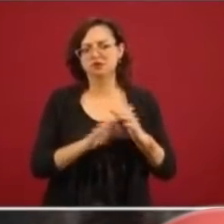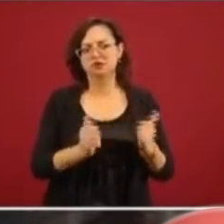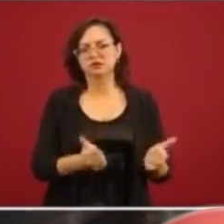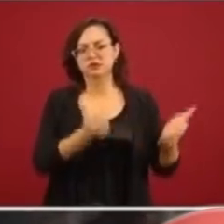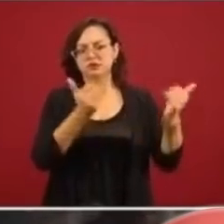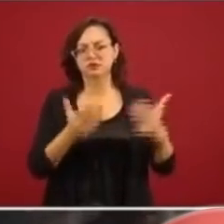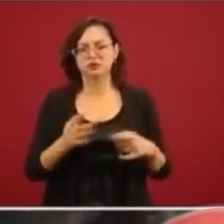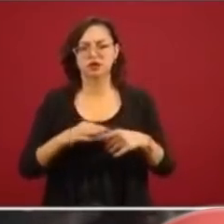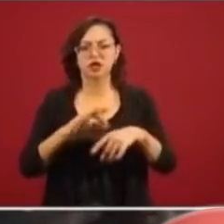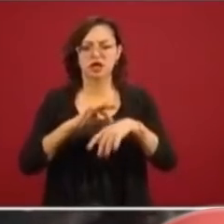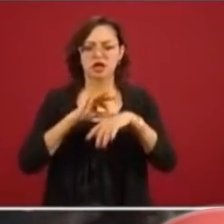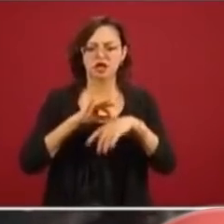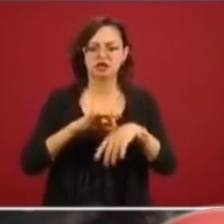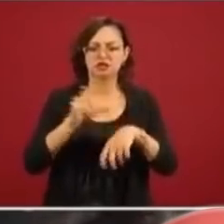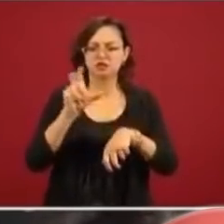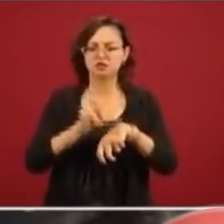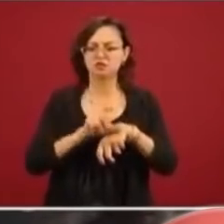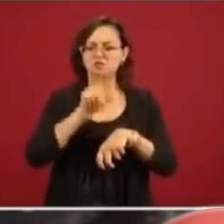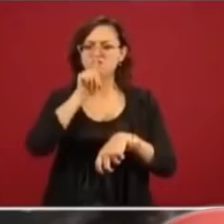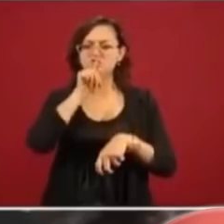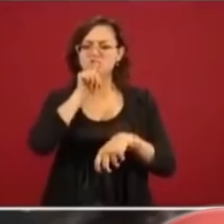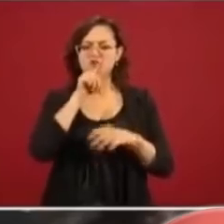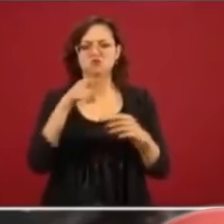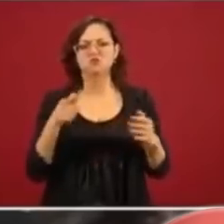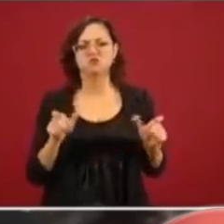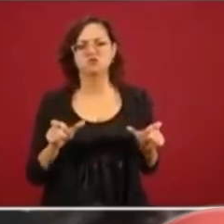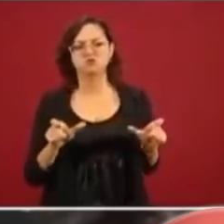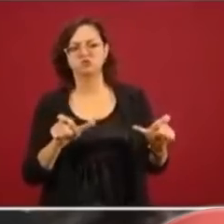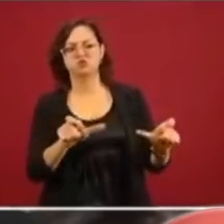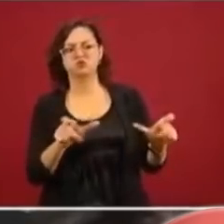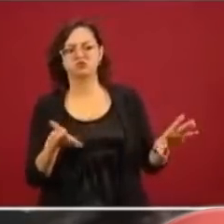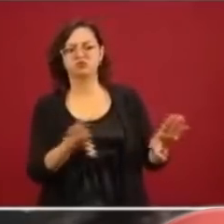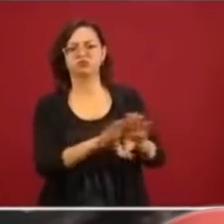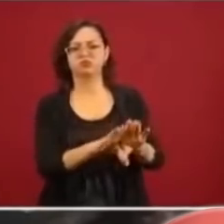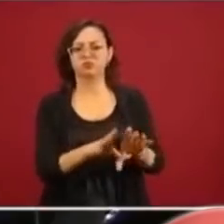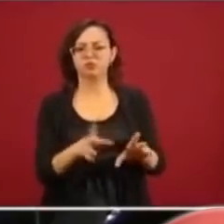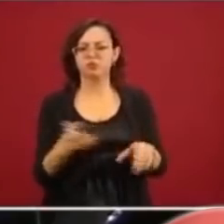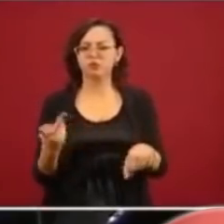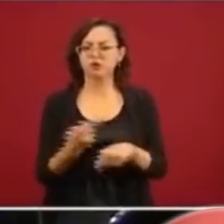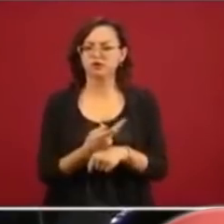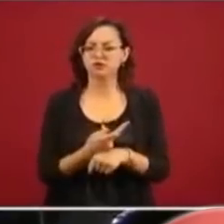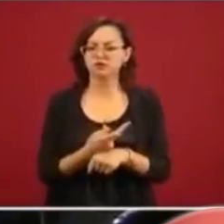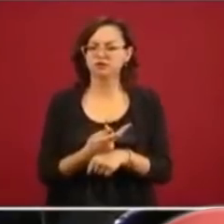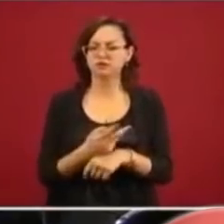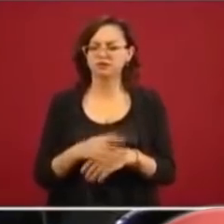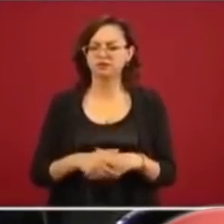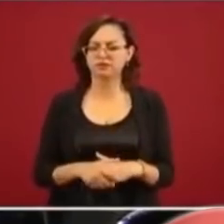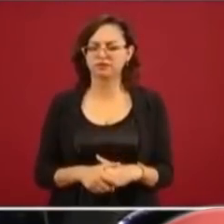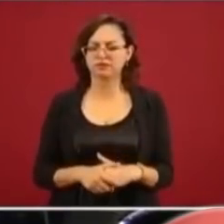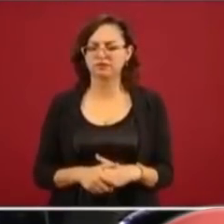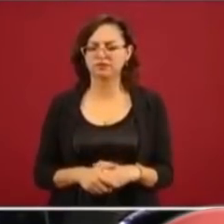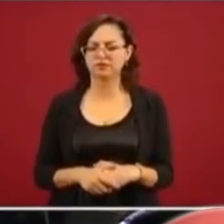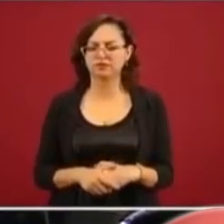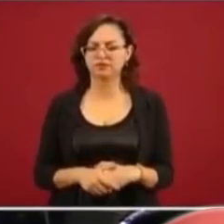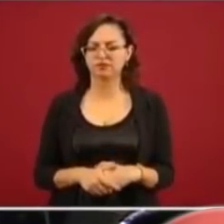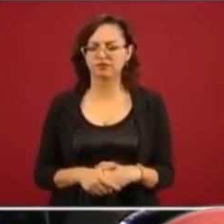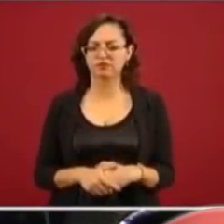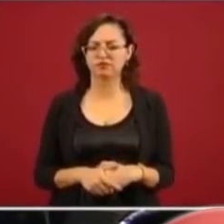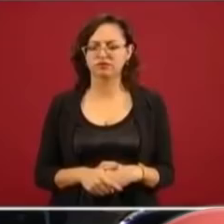la carne, el huevo o el pollo. ¿Qué nos puede decir, señor presidente, por favor? Bueno, señor secretario de